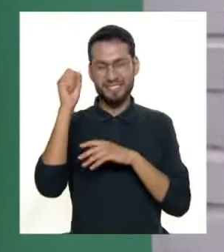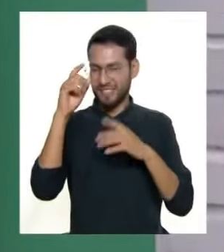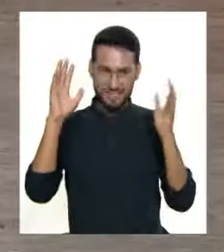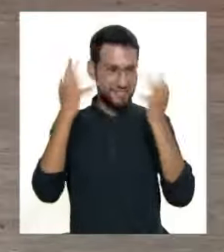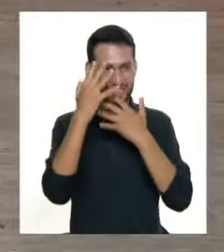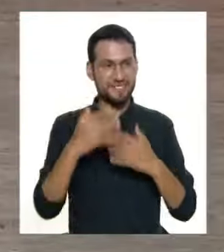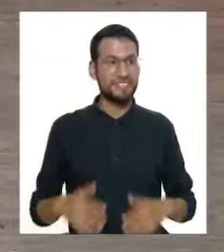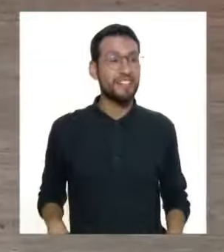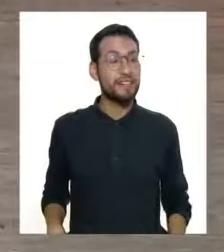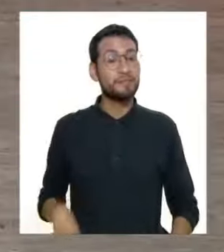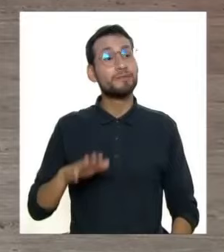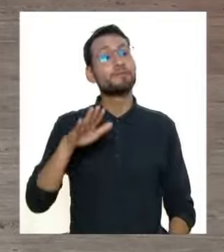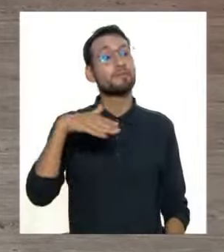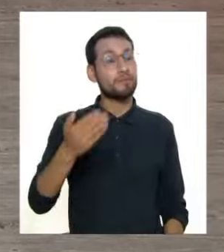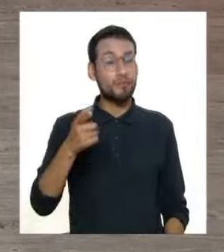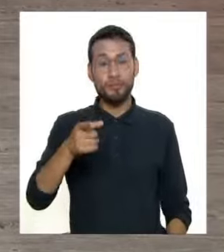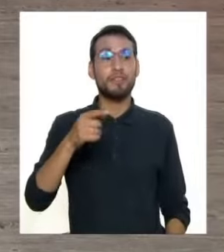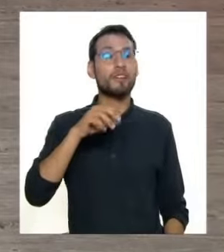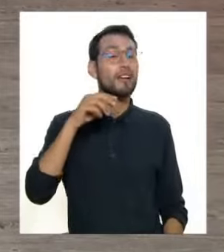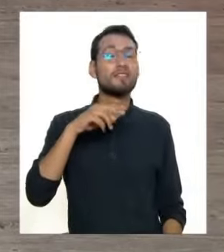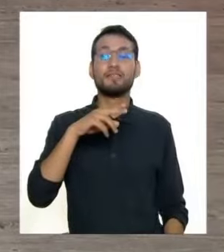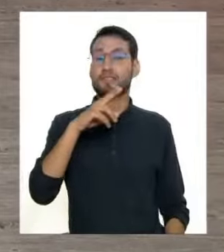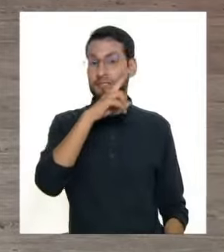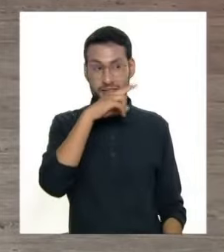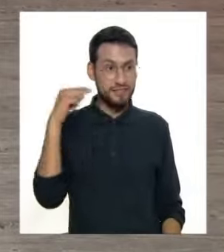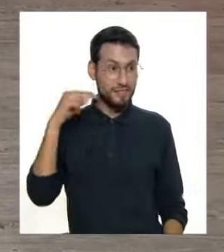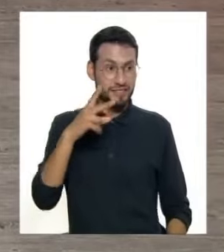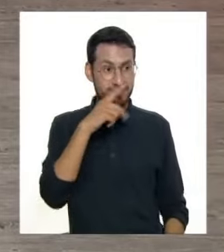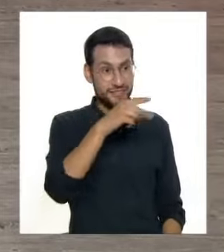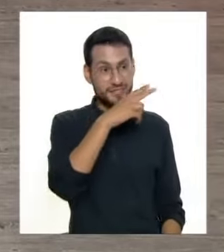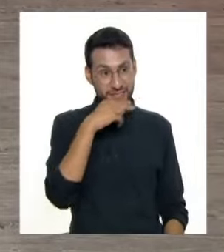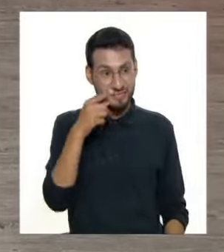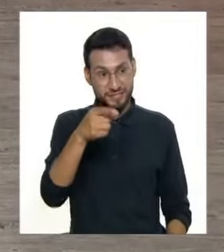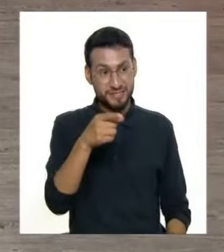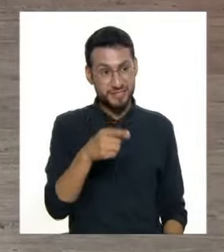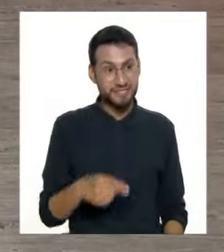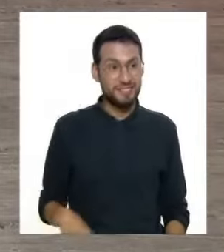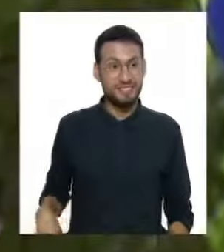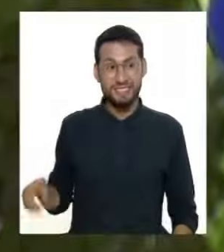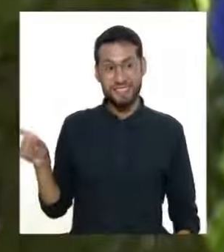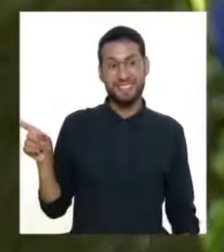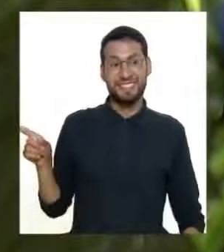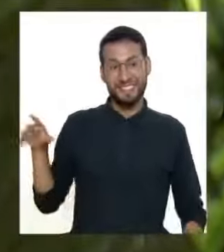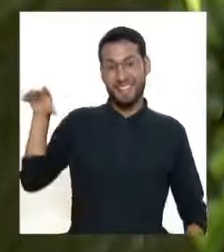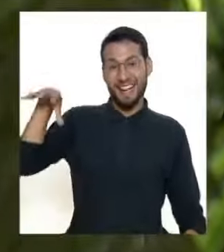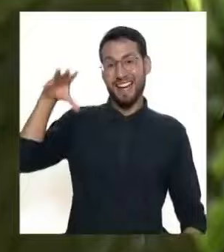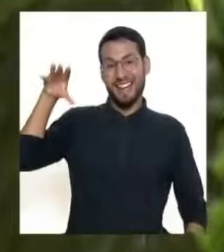blancos. No, y al final terminamos con el paso de Nicolás. Son los patines de Soy Luna. Es así, mira. Ok.